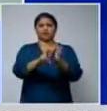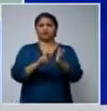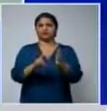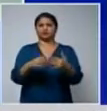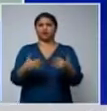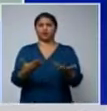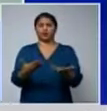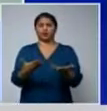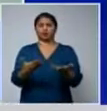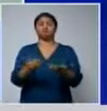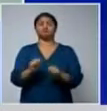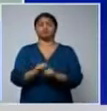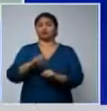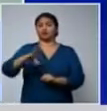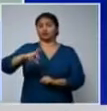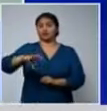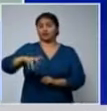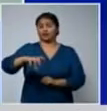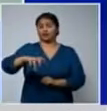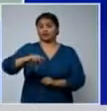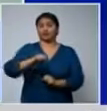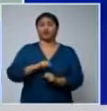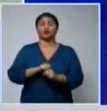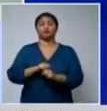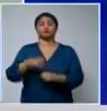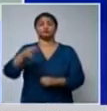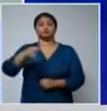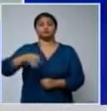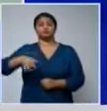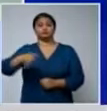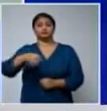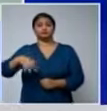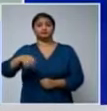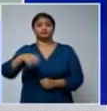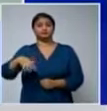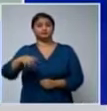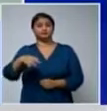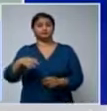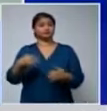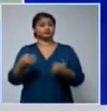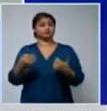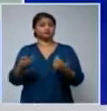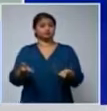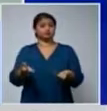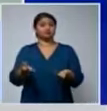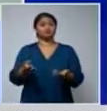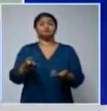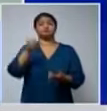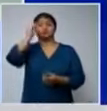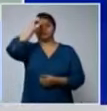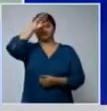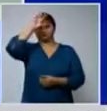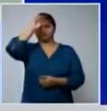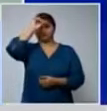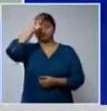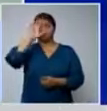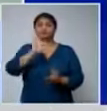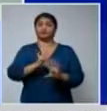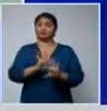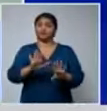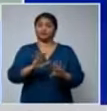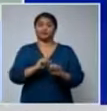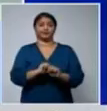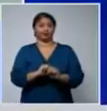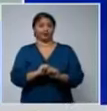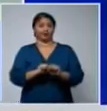Río, del municipio Matajambre, a la provincia de La Habana, en el municipio de Playa.